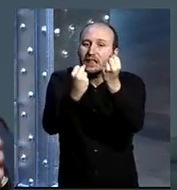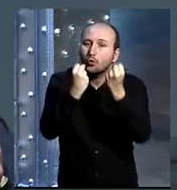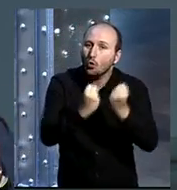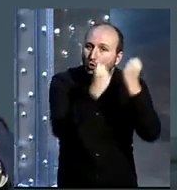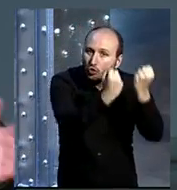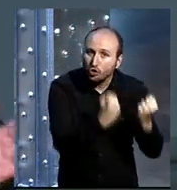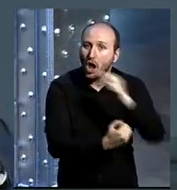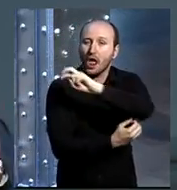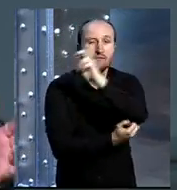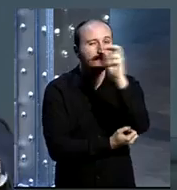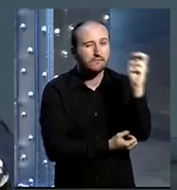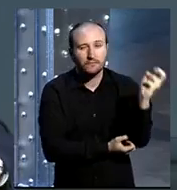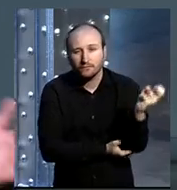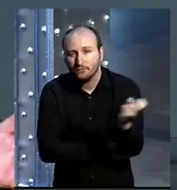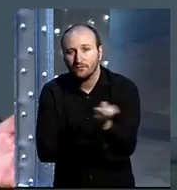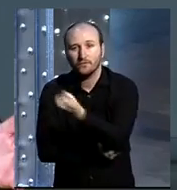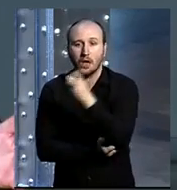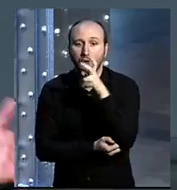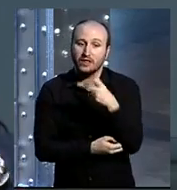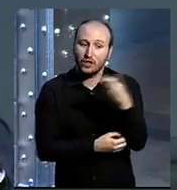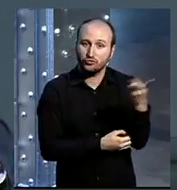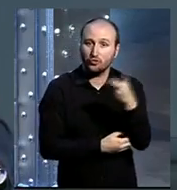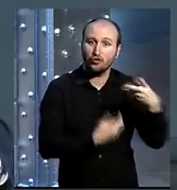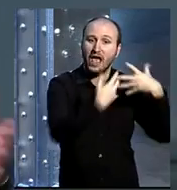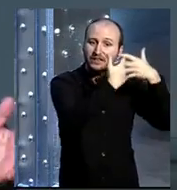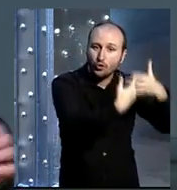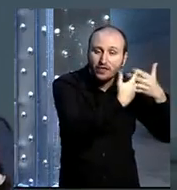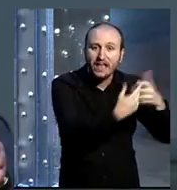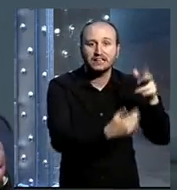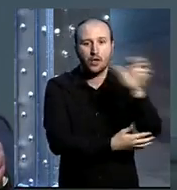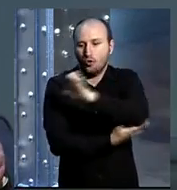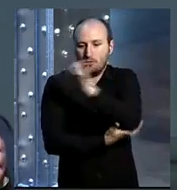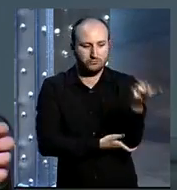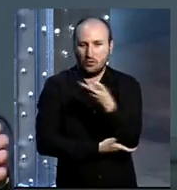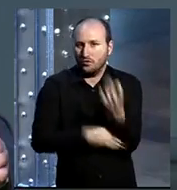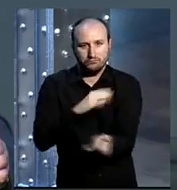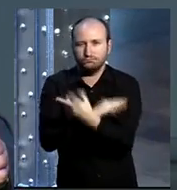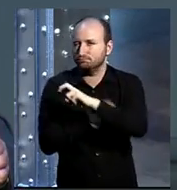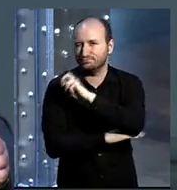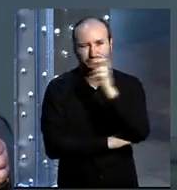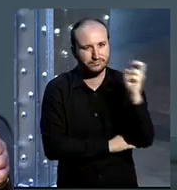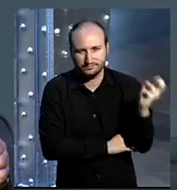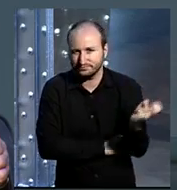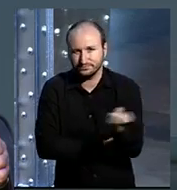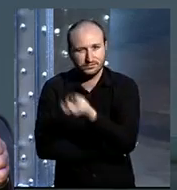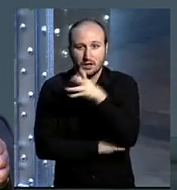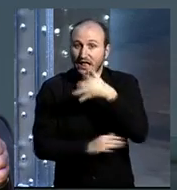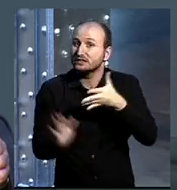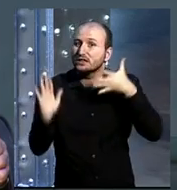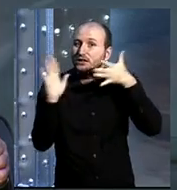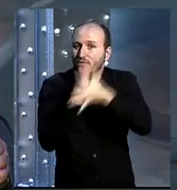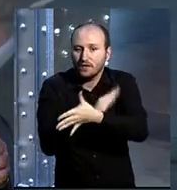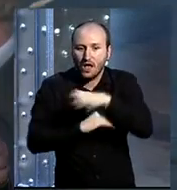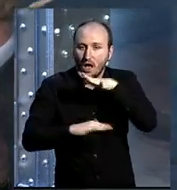instituciones, etcétera, de los dos estadounidenses, europeos, etcétera, ¿no? Lo cual muestra que eso